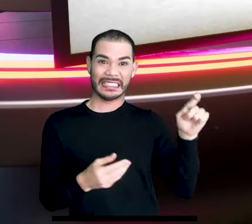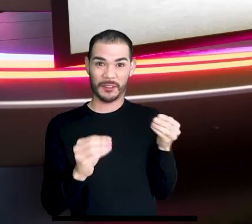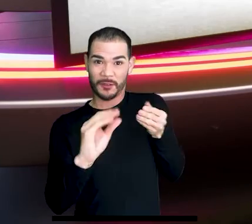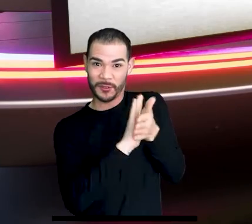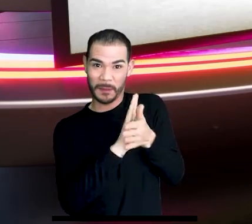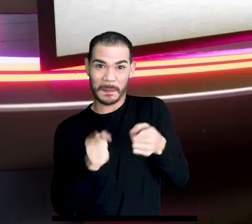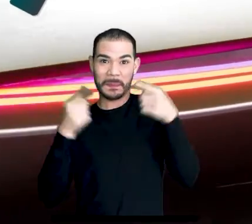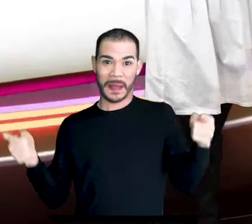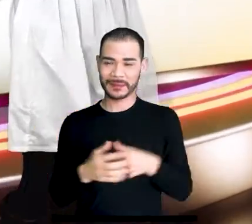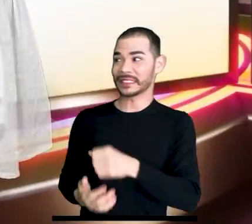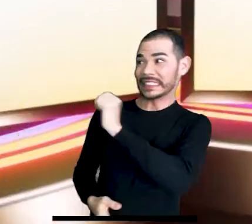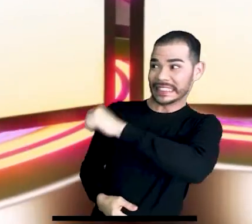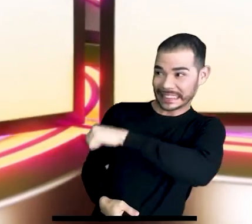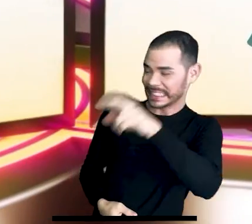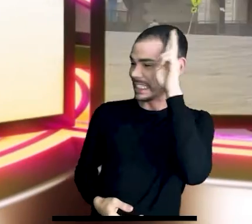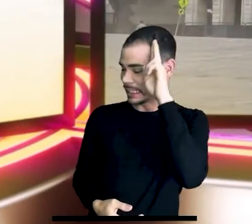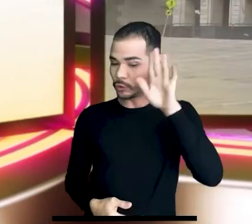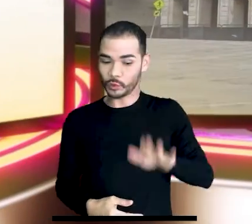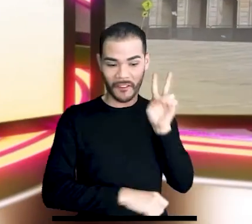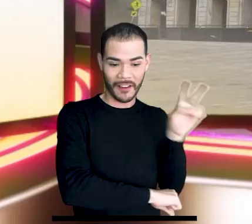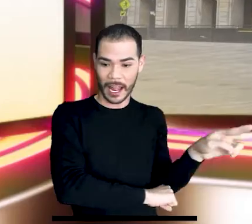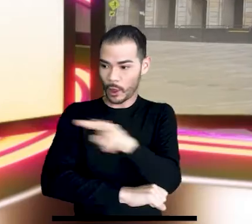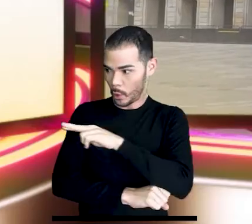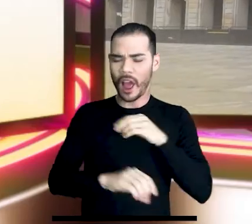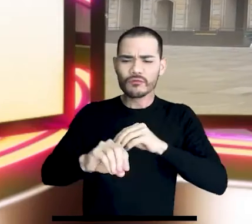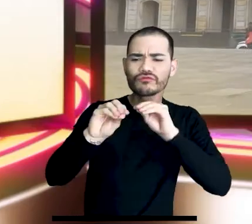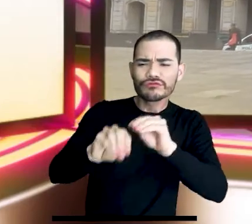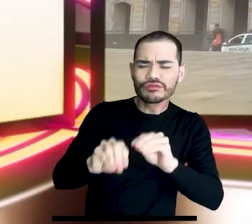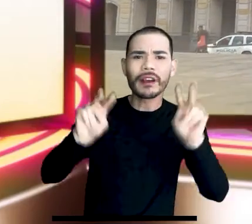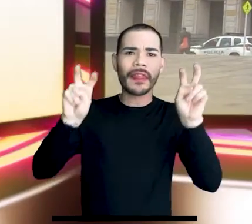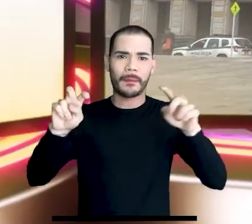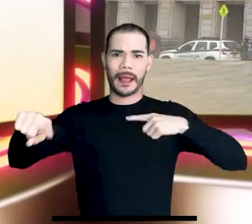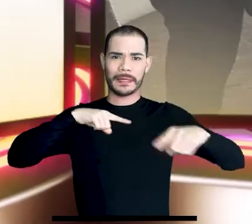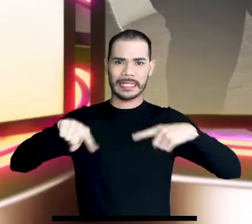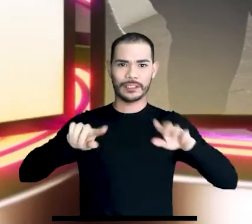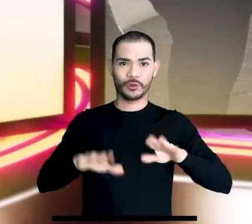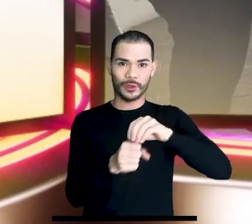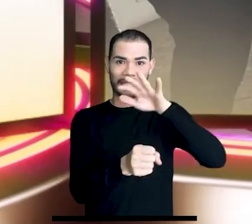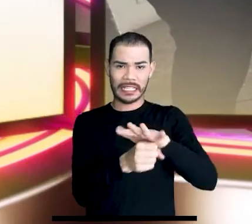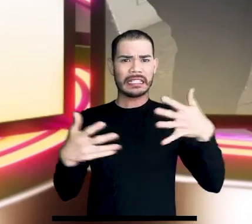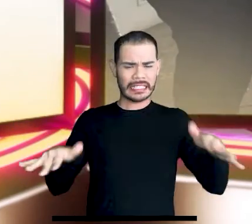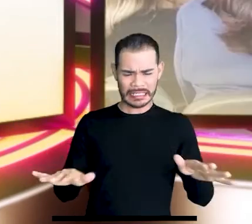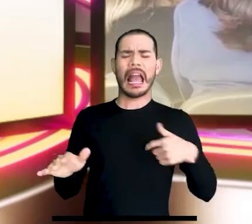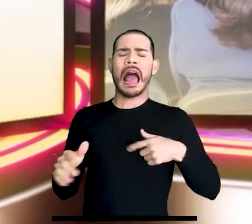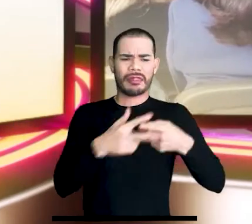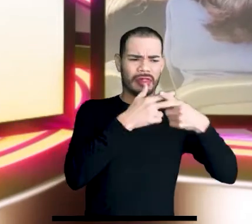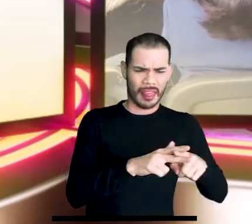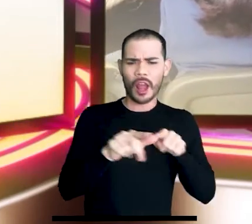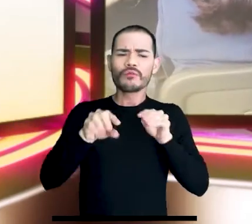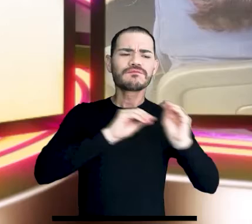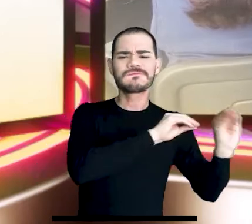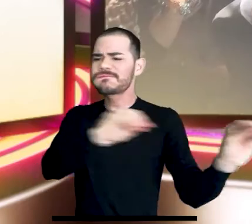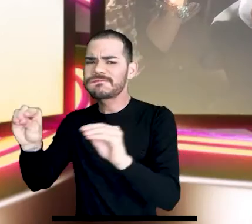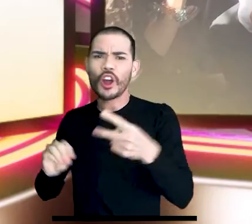Liz. Desde la veeduría ofrecemos capacitaciones para la administración distrital. Hemos dictado más de 250 talleres de lenguaje claro